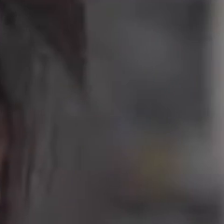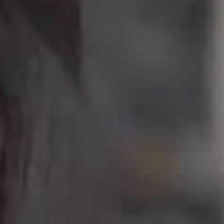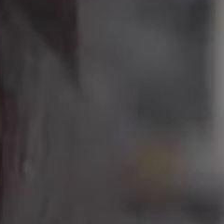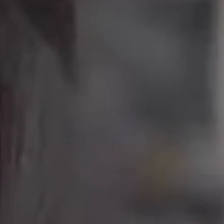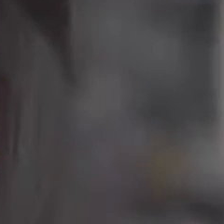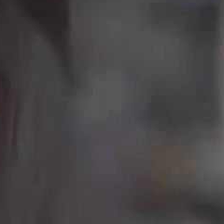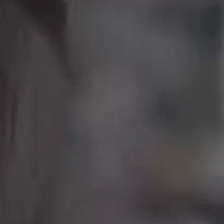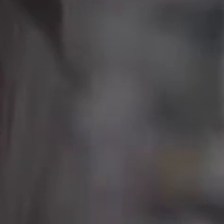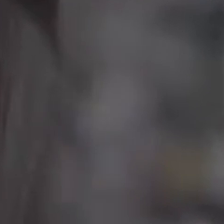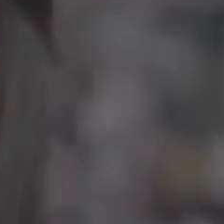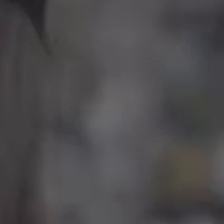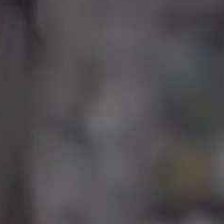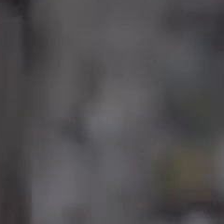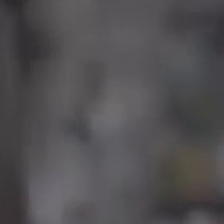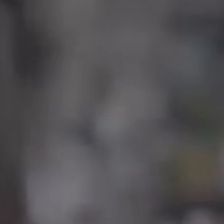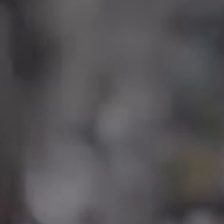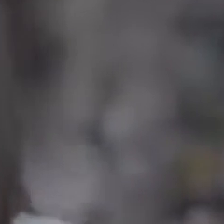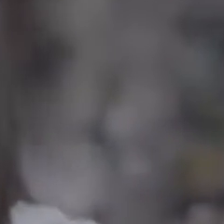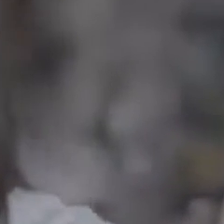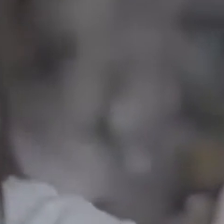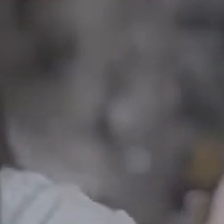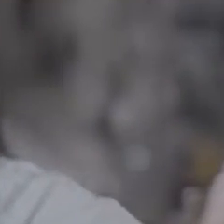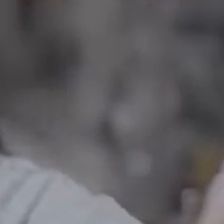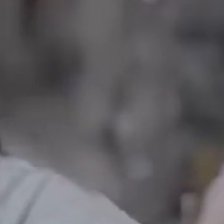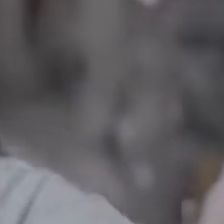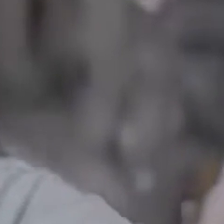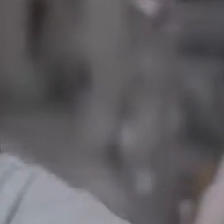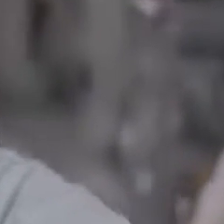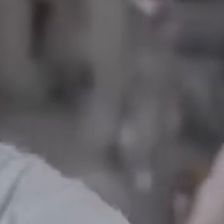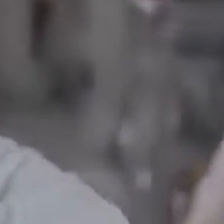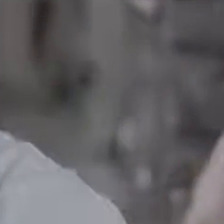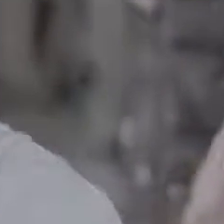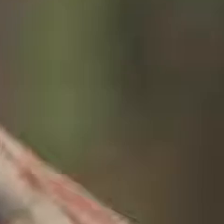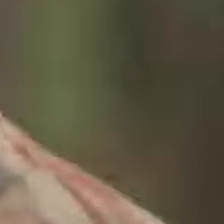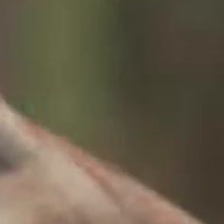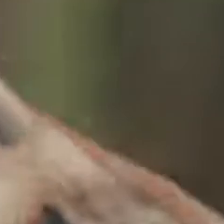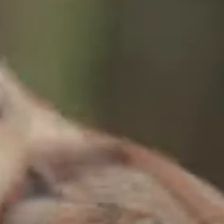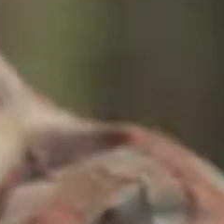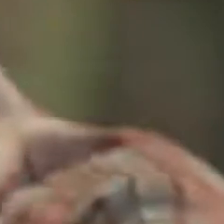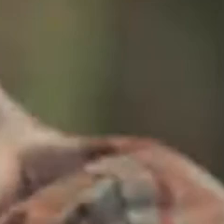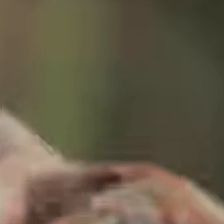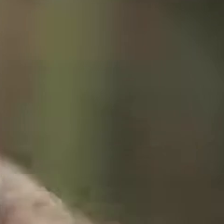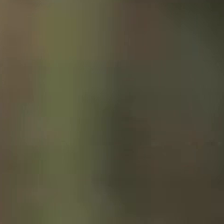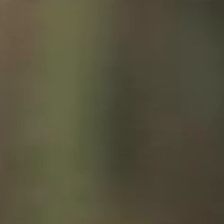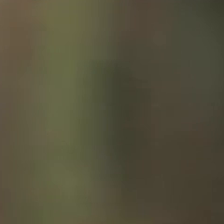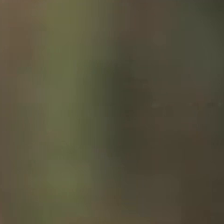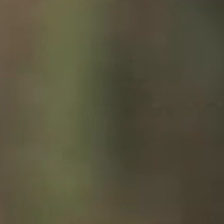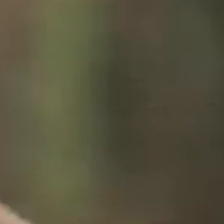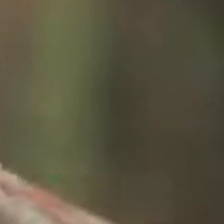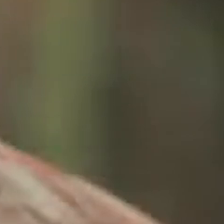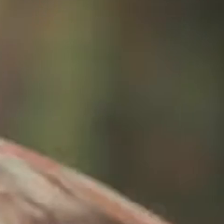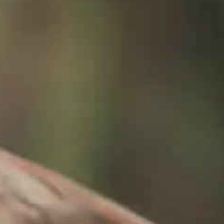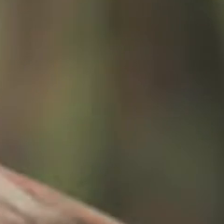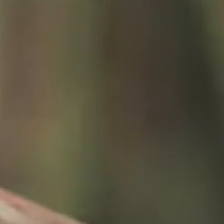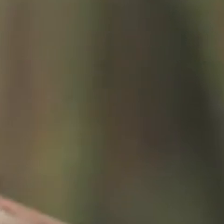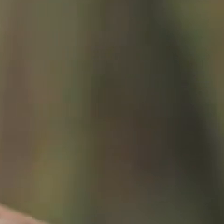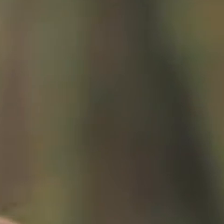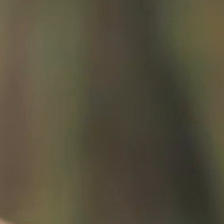¿Y si dejamos de juzgar, de sospechar, de estar prevenidos